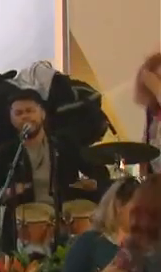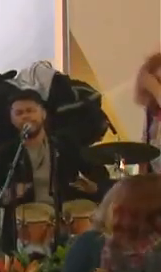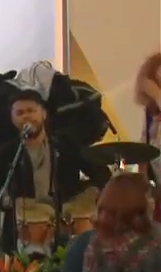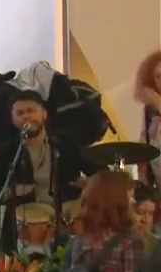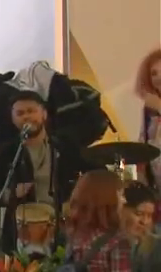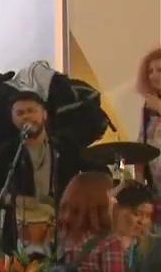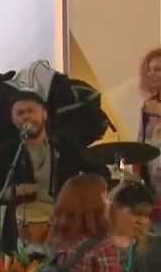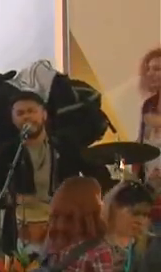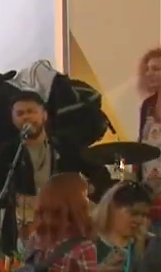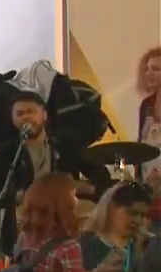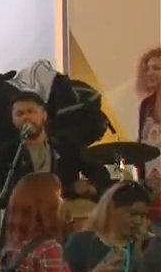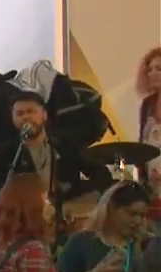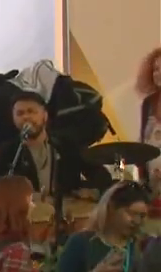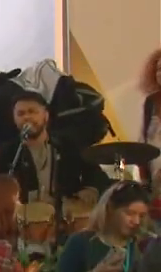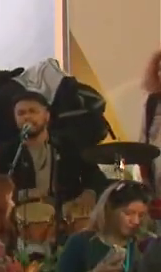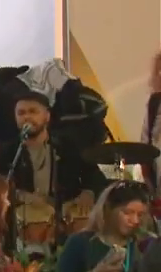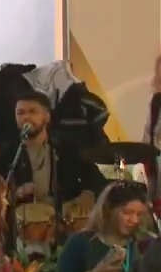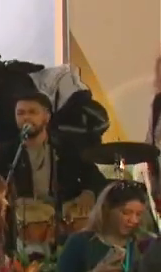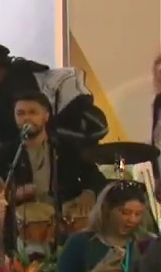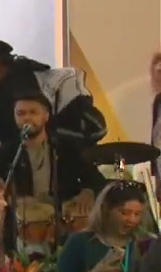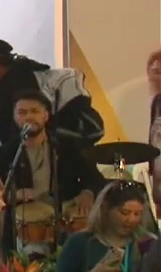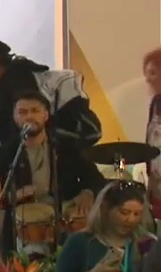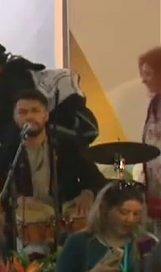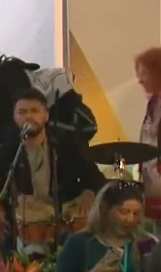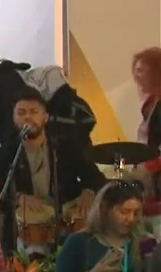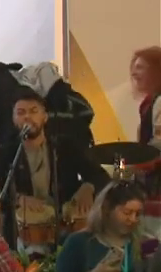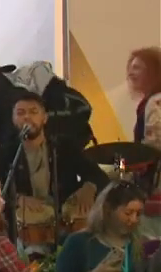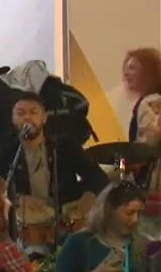no pasará.